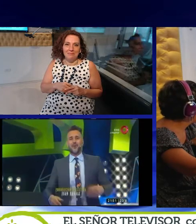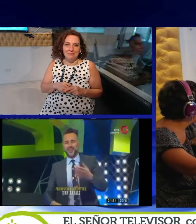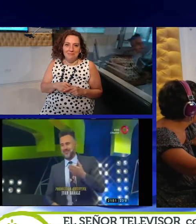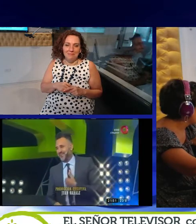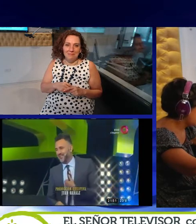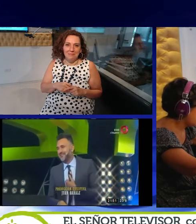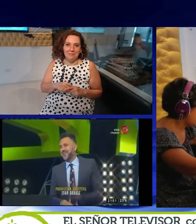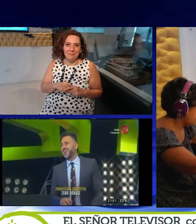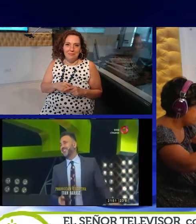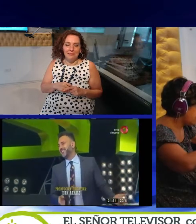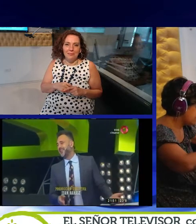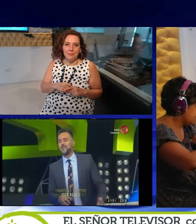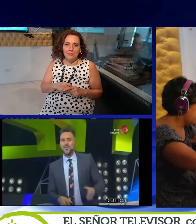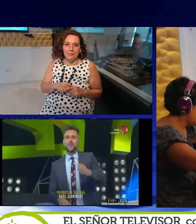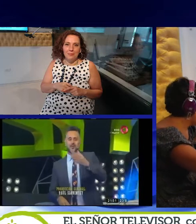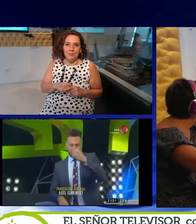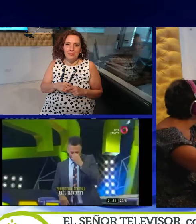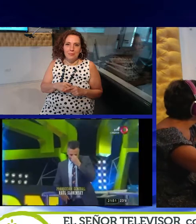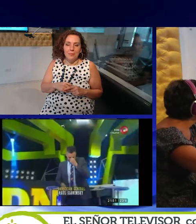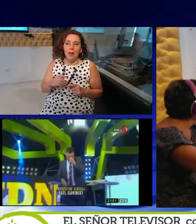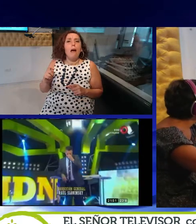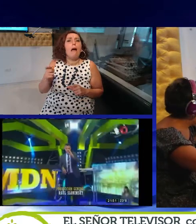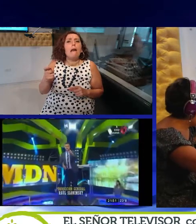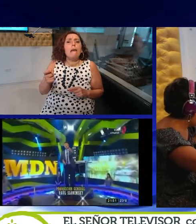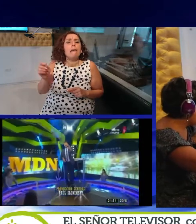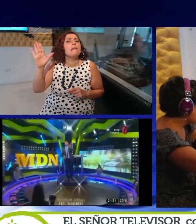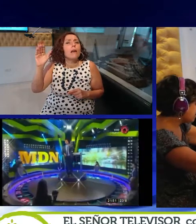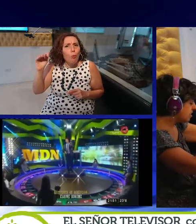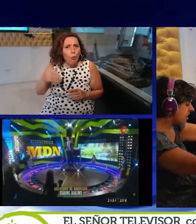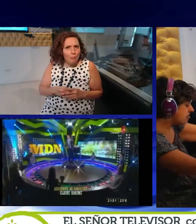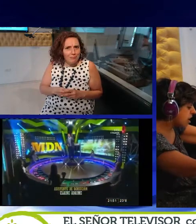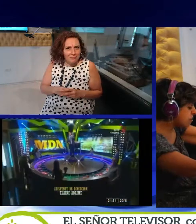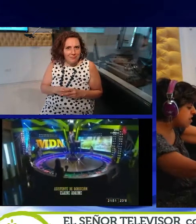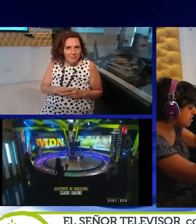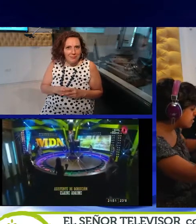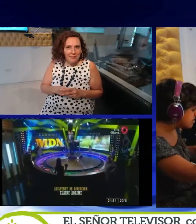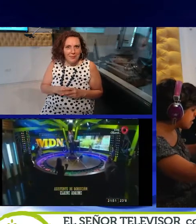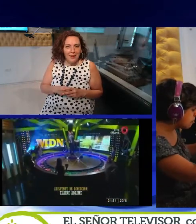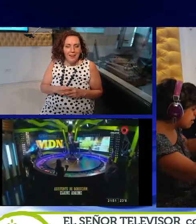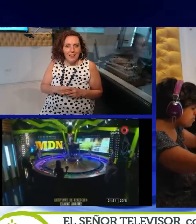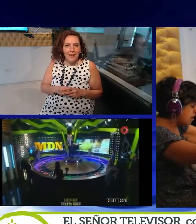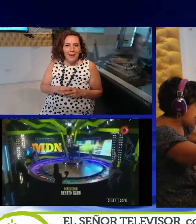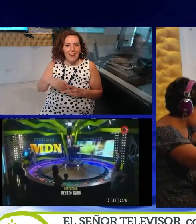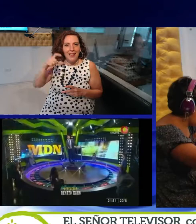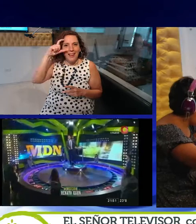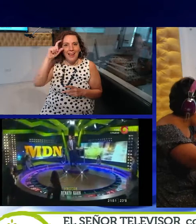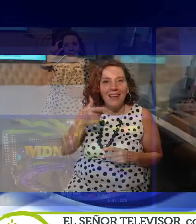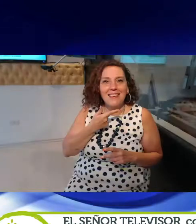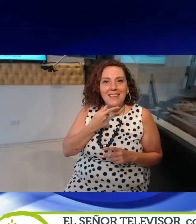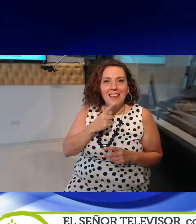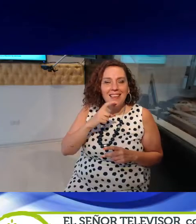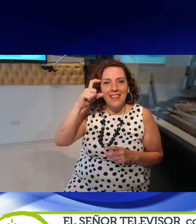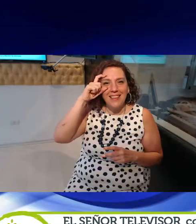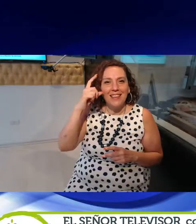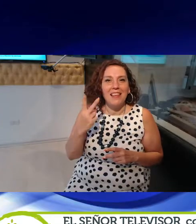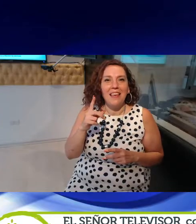muy bien. ¿A quién estuvo llamando que nos mandó saluditos? Stevie, que nos manda un